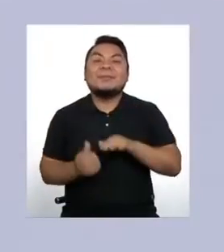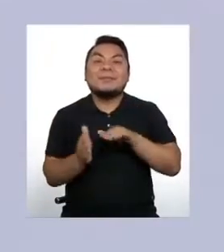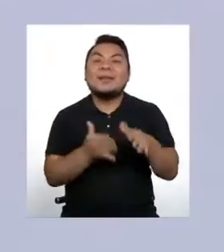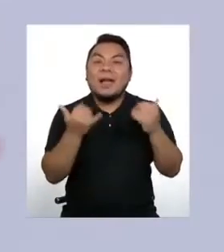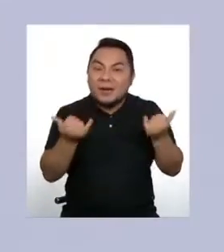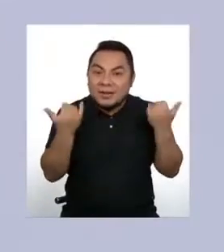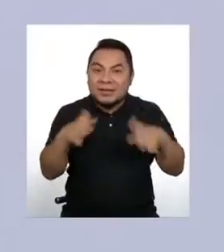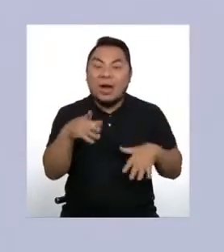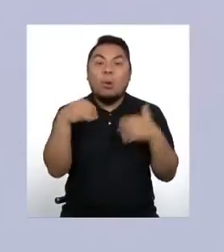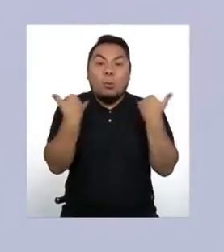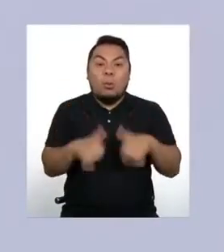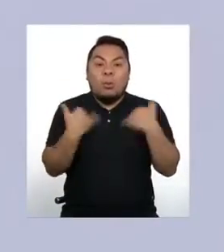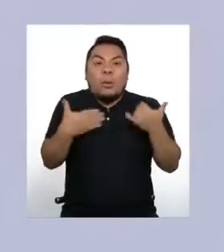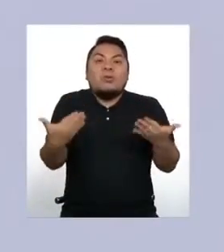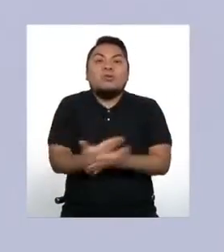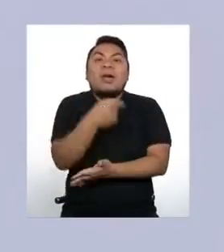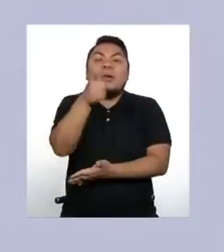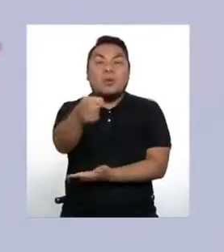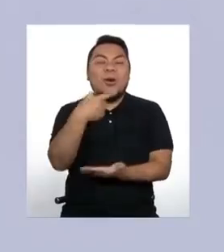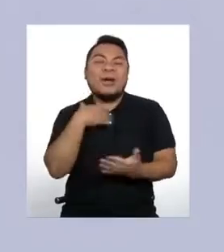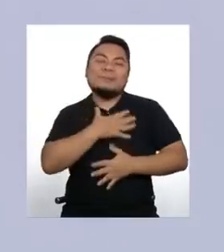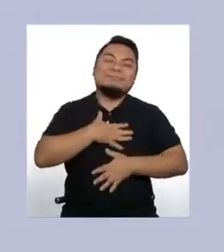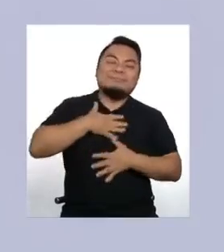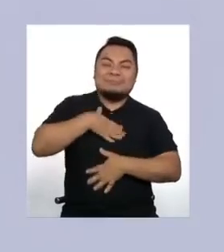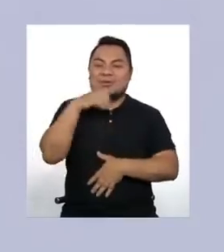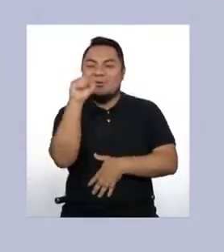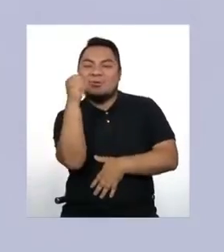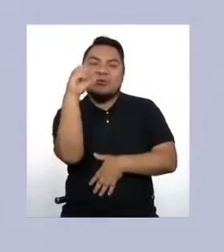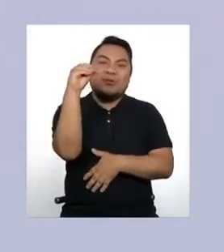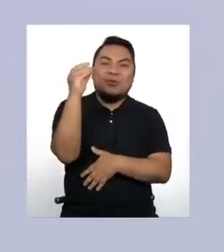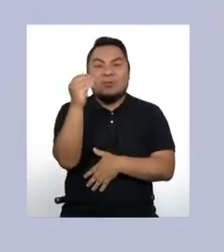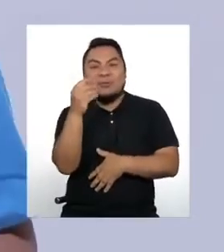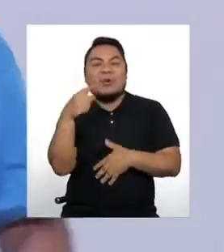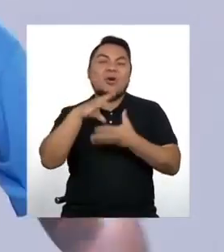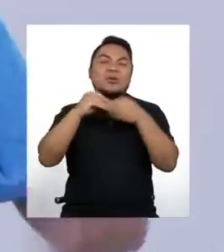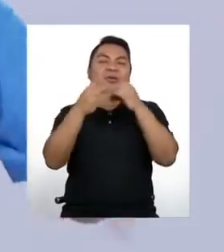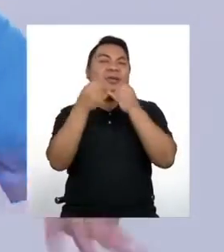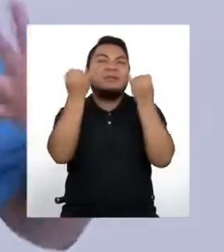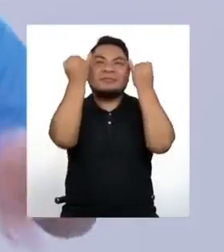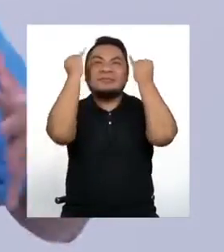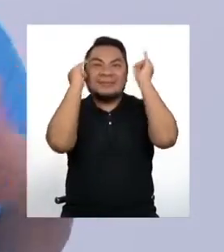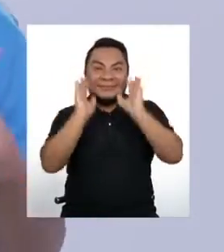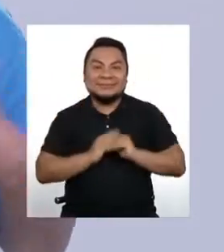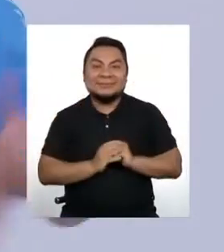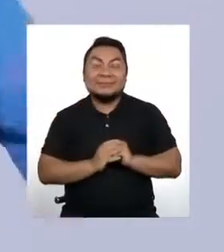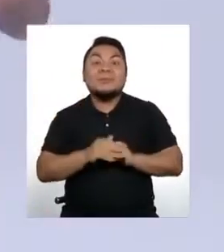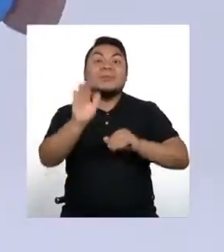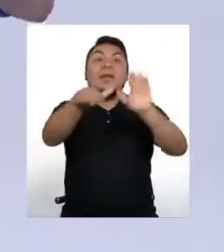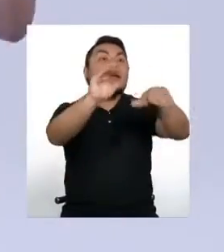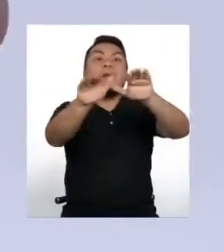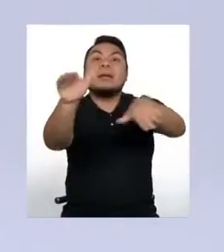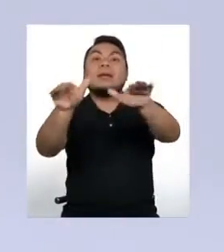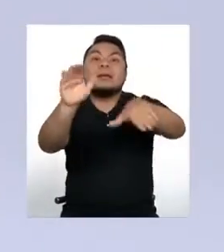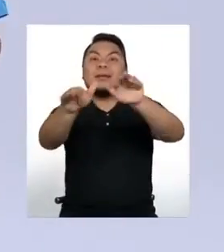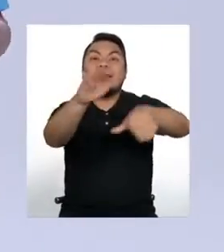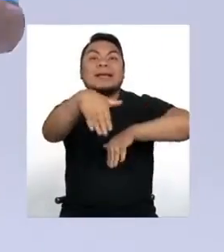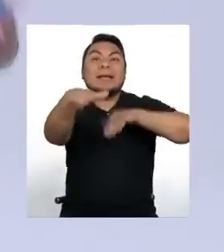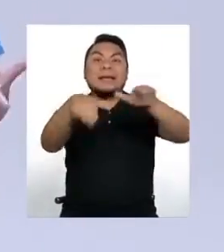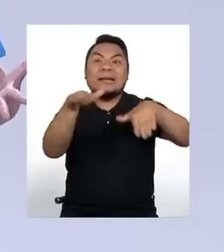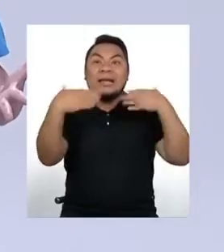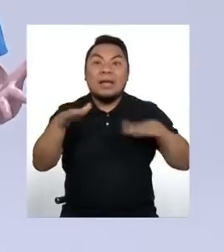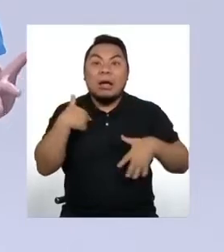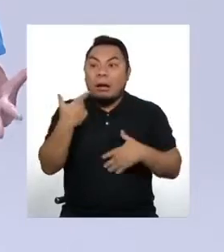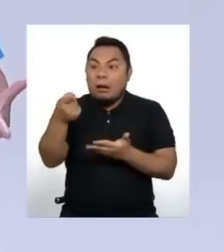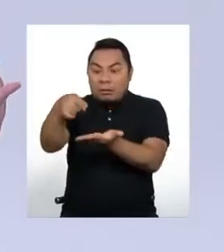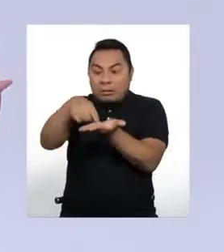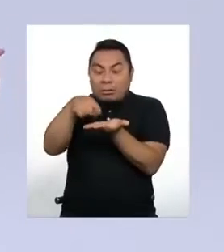prenda. Si tu niña o niño presenta alertas del trastorno del espectro autista, es importante